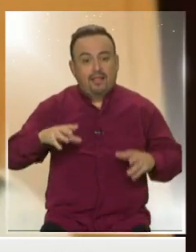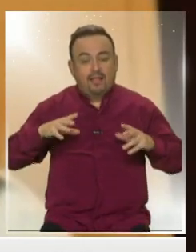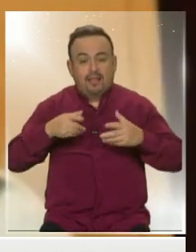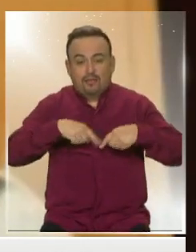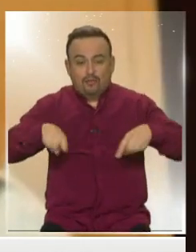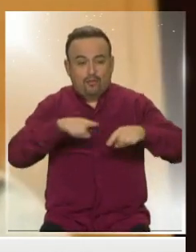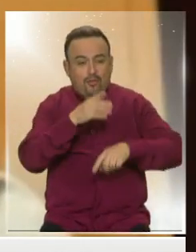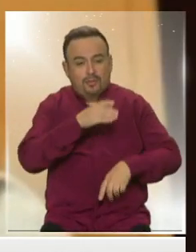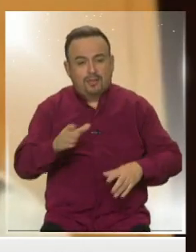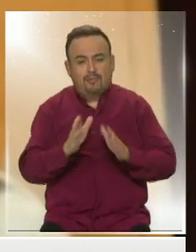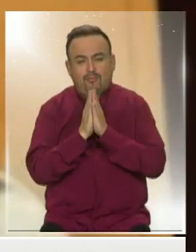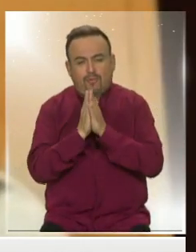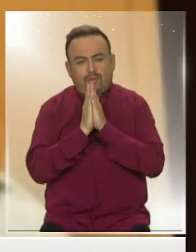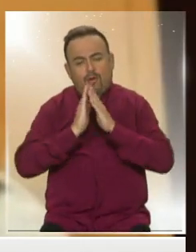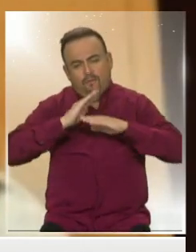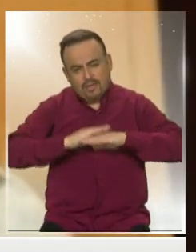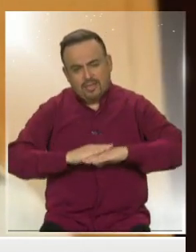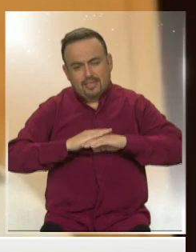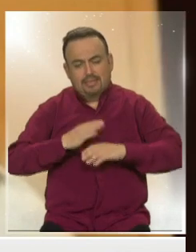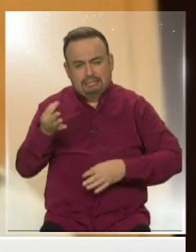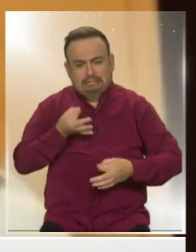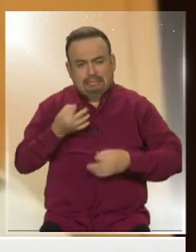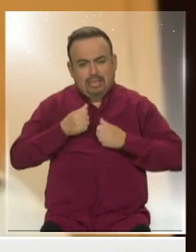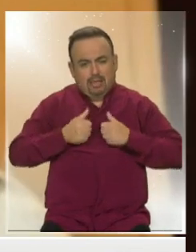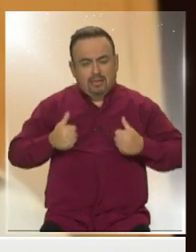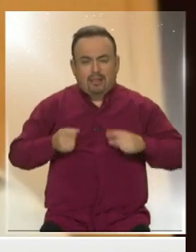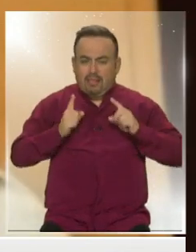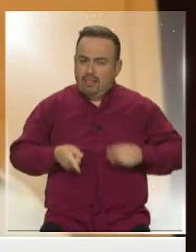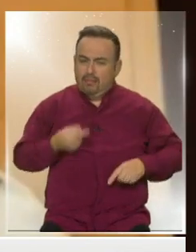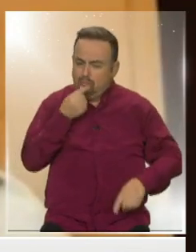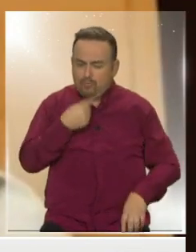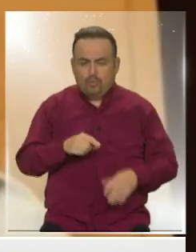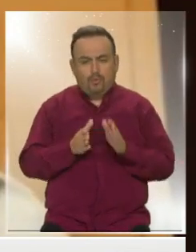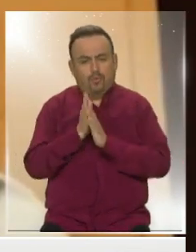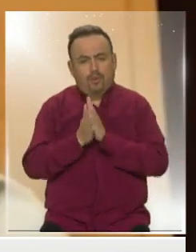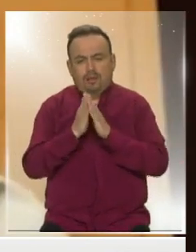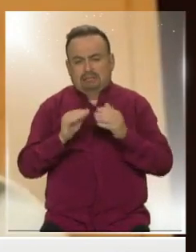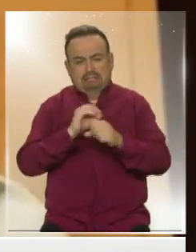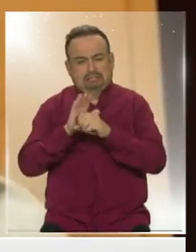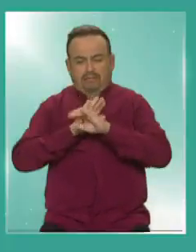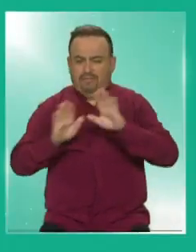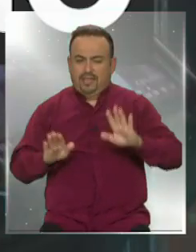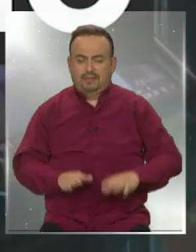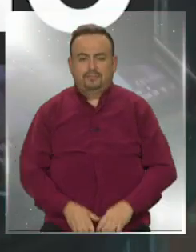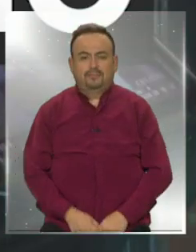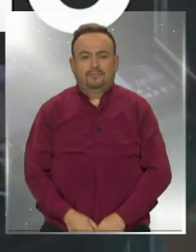toda la gente. Y por favor, hagan caso a lo que nos están diciendo las autoridades para salir pronto de esta pandemia.